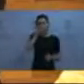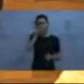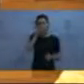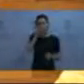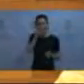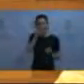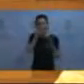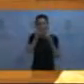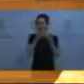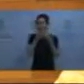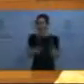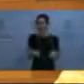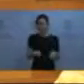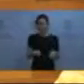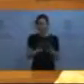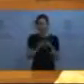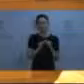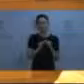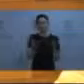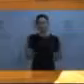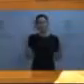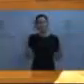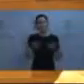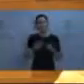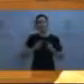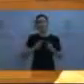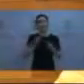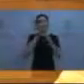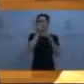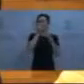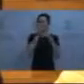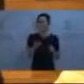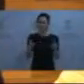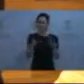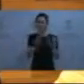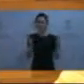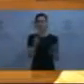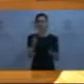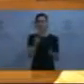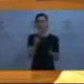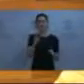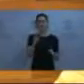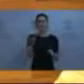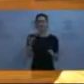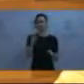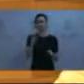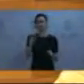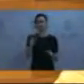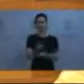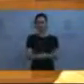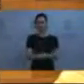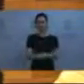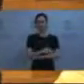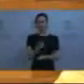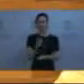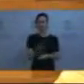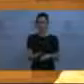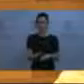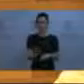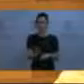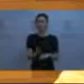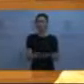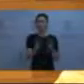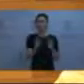y estropeadas y que no reciben una contestación adecuada por parte de Vipasa, mala administración y algún problema con